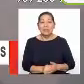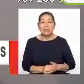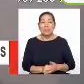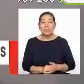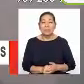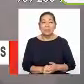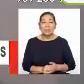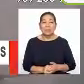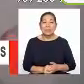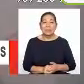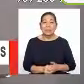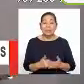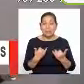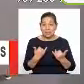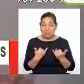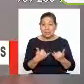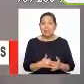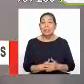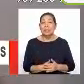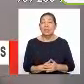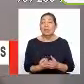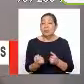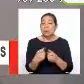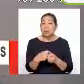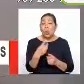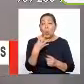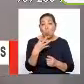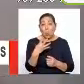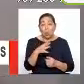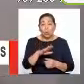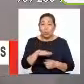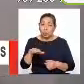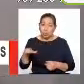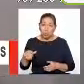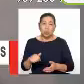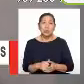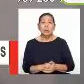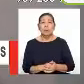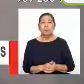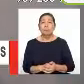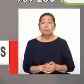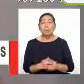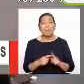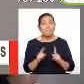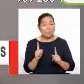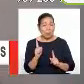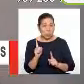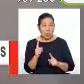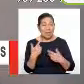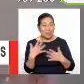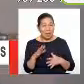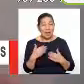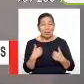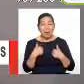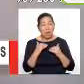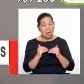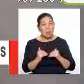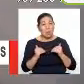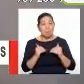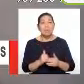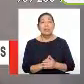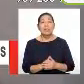delictivo. En este hecho participaron 4 menores de edad. Se capturó a uno que ahora ya tiene la mayoría de